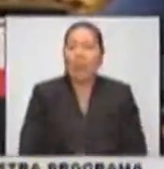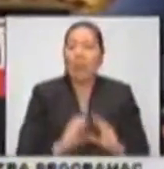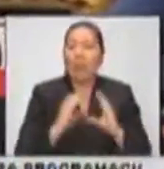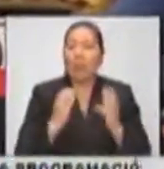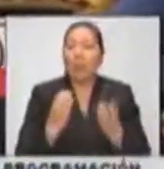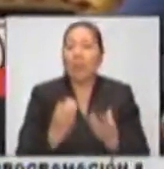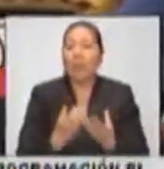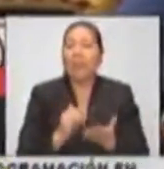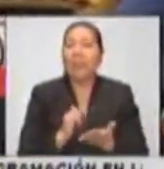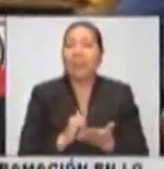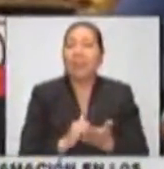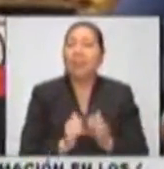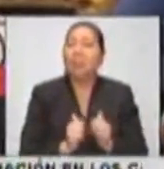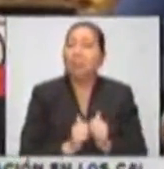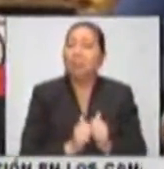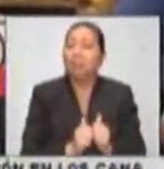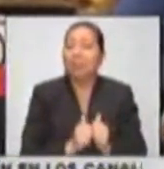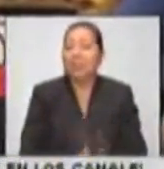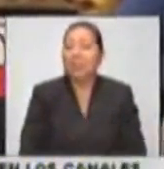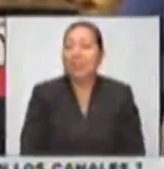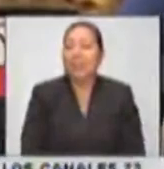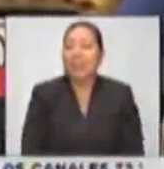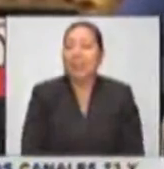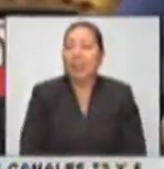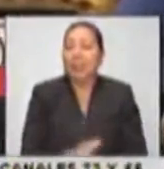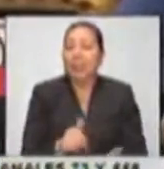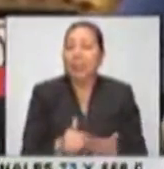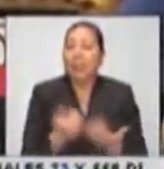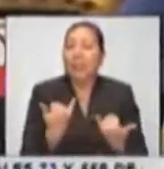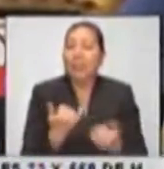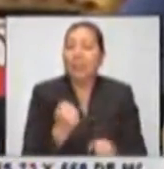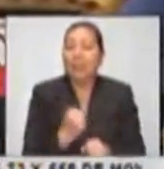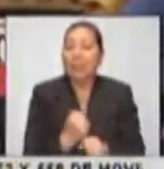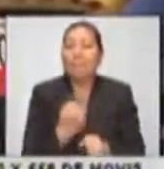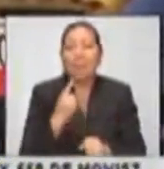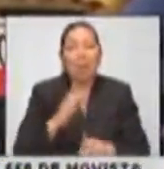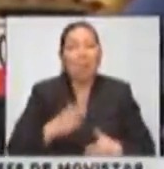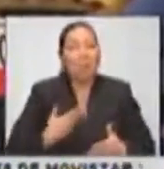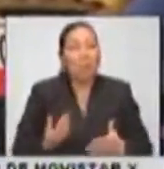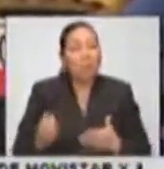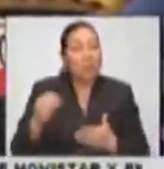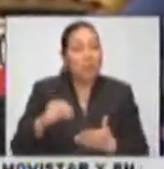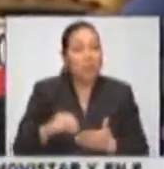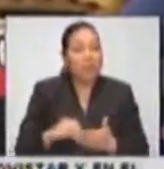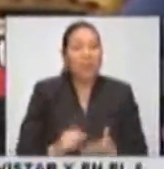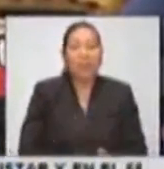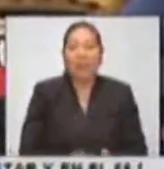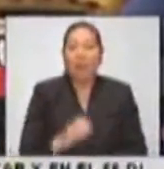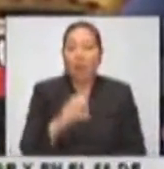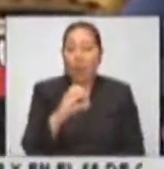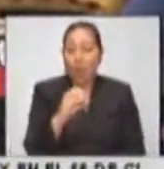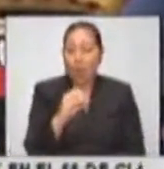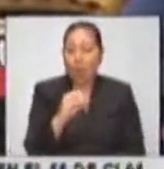la República que vamos a acompañar a todo este trabajo para poder incorporarnos a la OCDE.